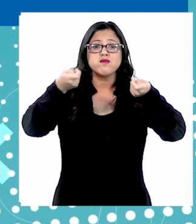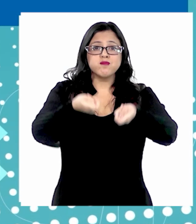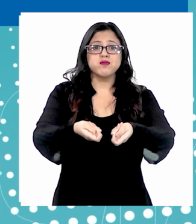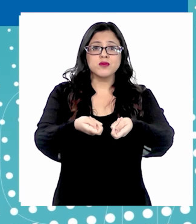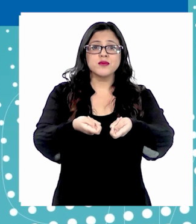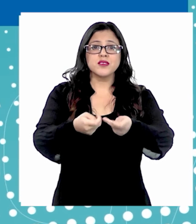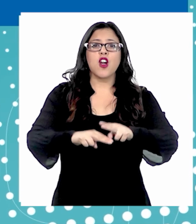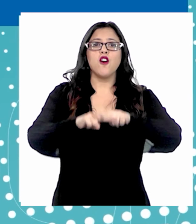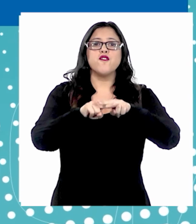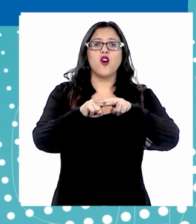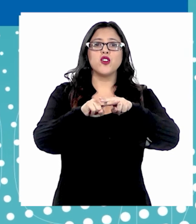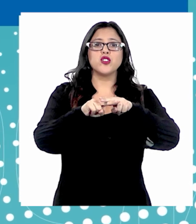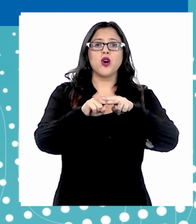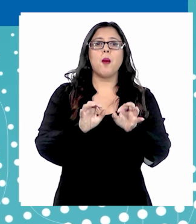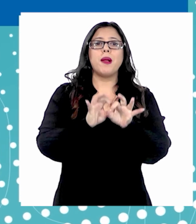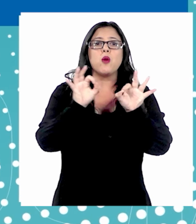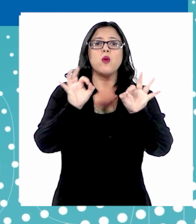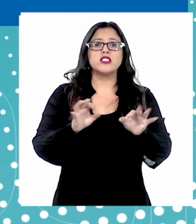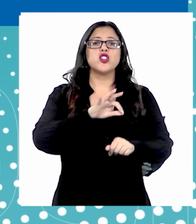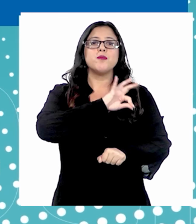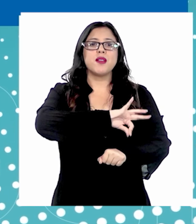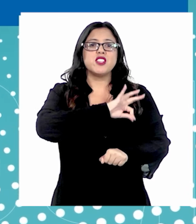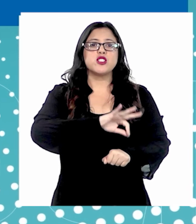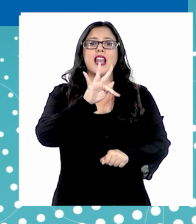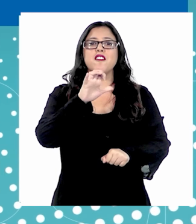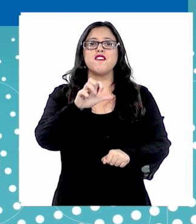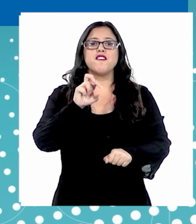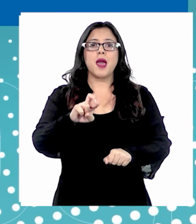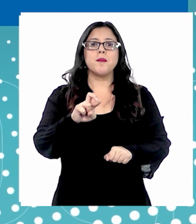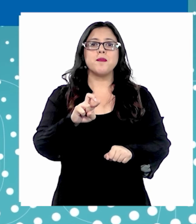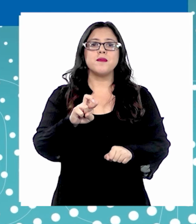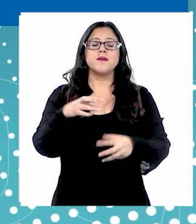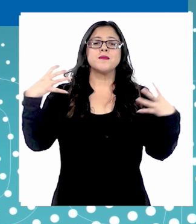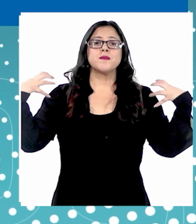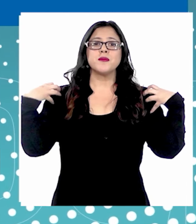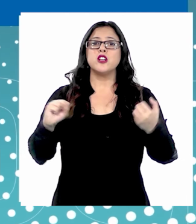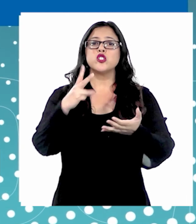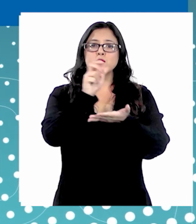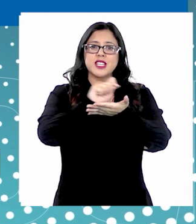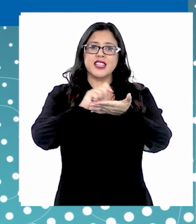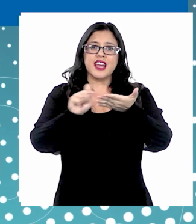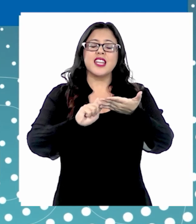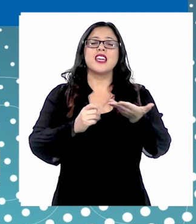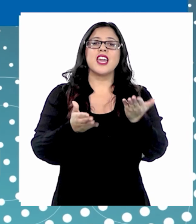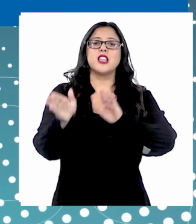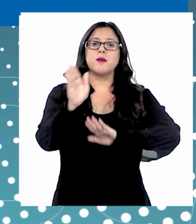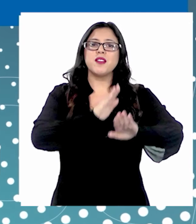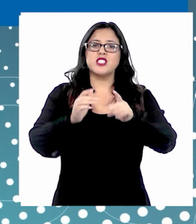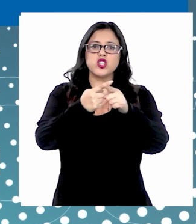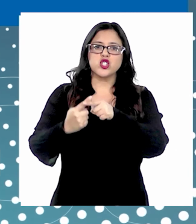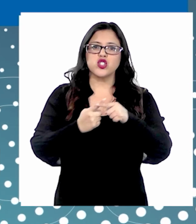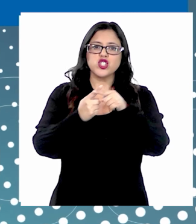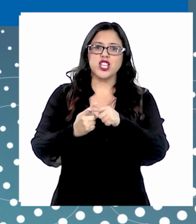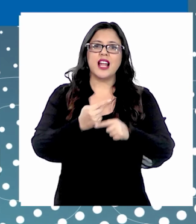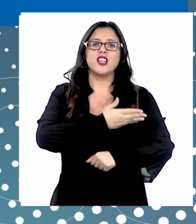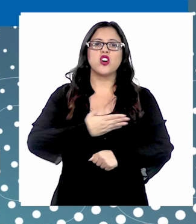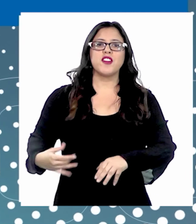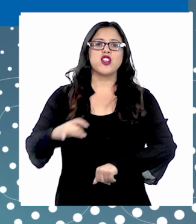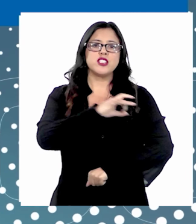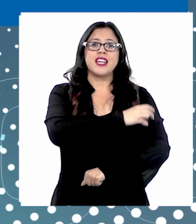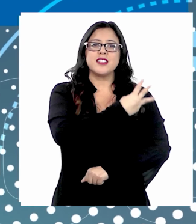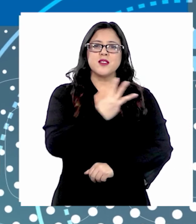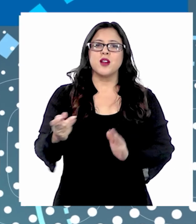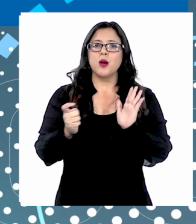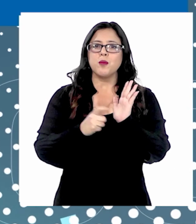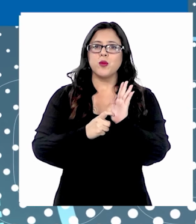Esta es una iniciativa financiada por el Fondo para la Educación Previsional, FEP, administrado por la Subsecretaría de Previsión Social